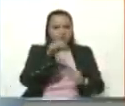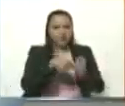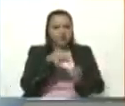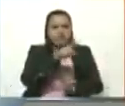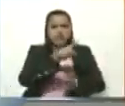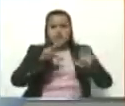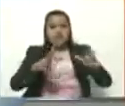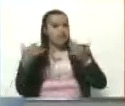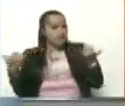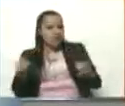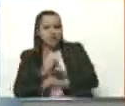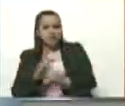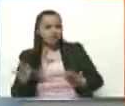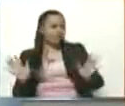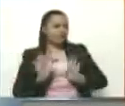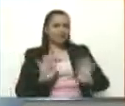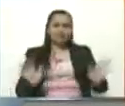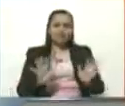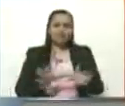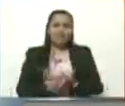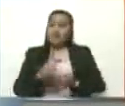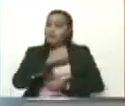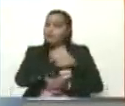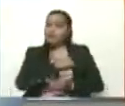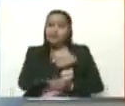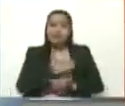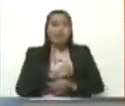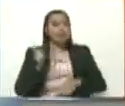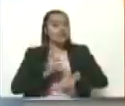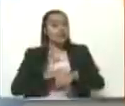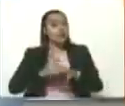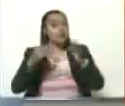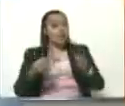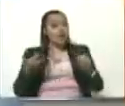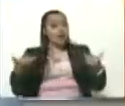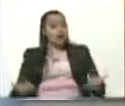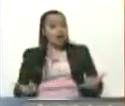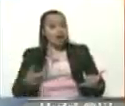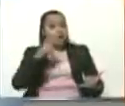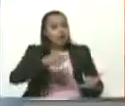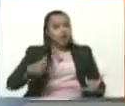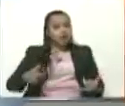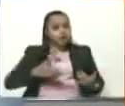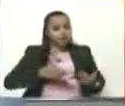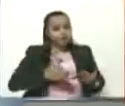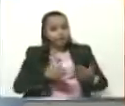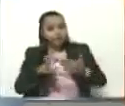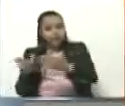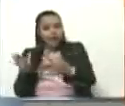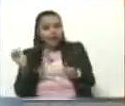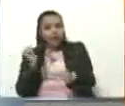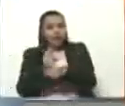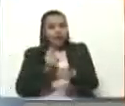culminó lamentablemente en tiempo real quien se desvíe de sus funciones dentro de este ministerio público